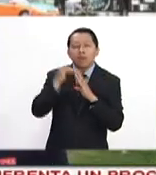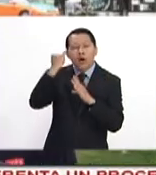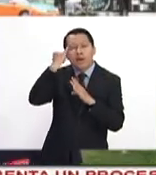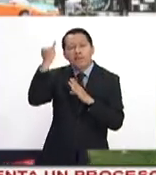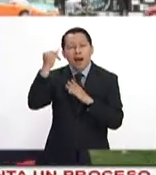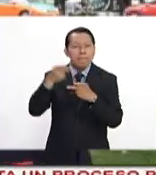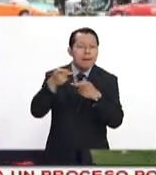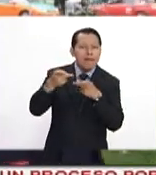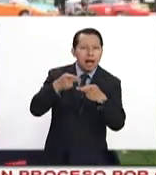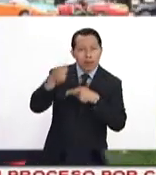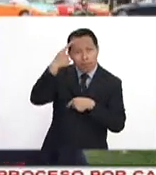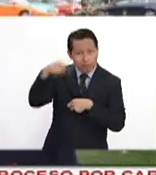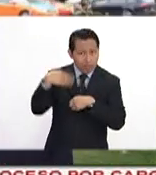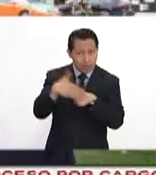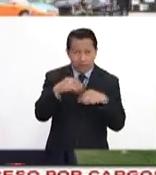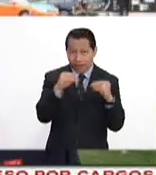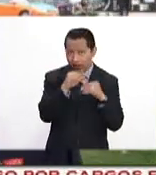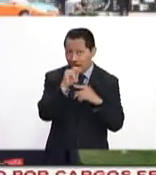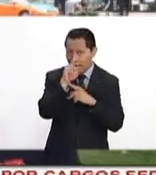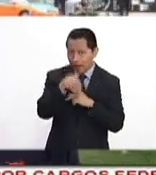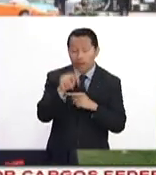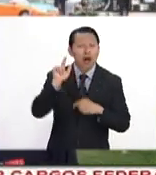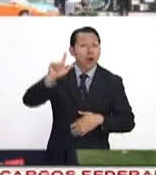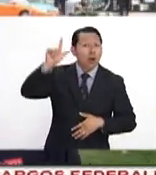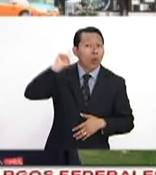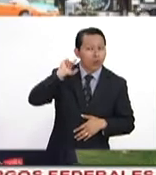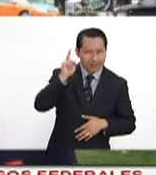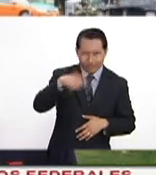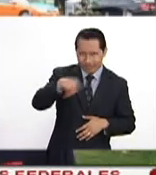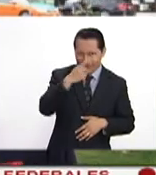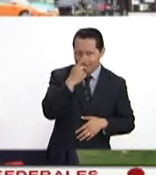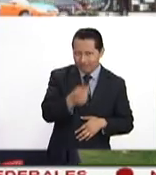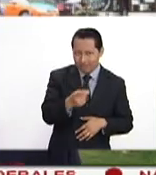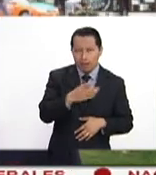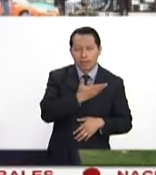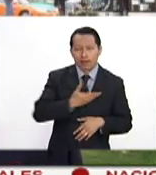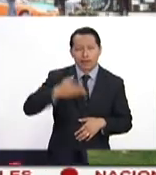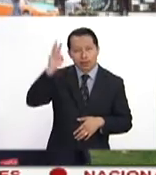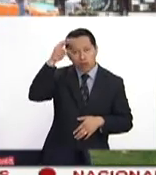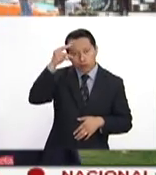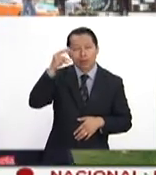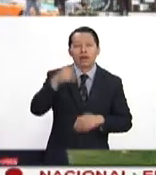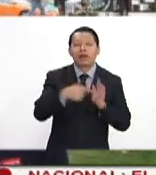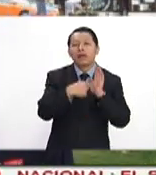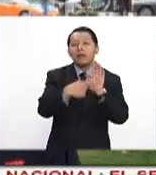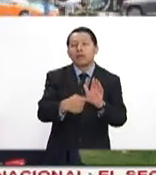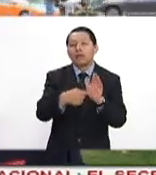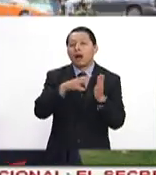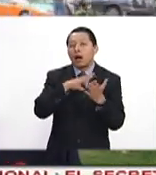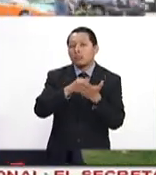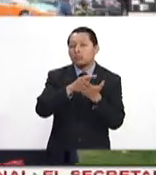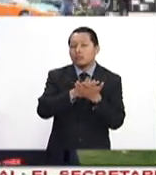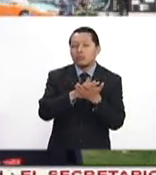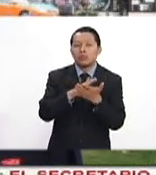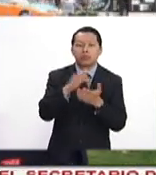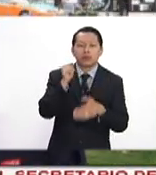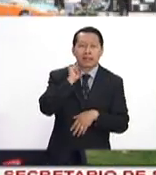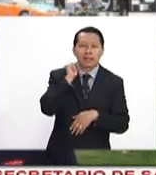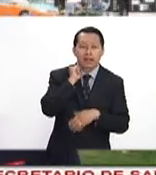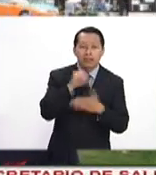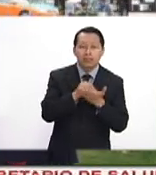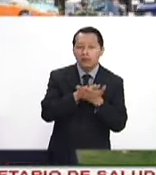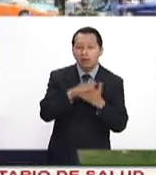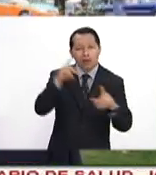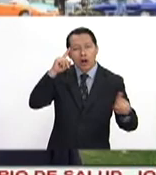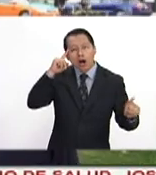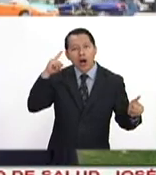del Tratado de Libre Comercio, luego de que el pasado lunes, como ustedes lo han mencionado, el presidente Donald Trump diera a conocer un documento al Congreso donde plasma cuáles son